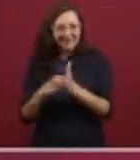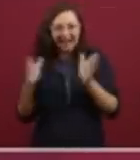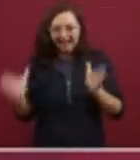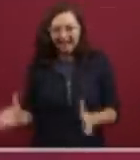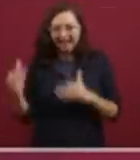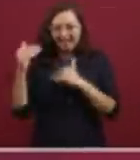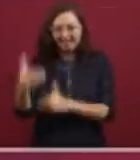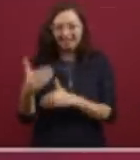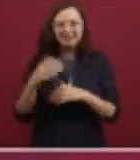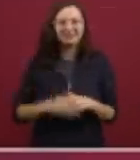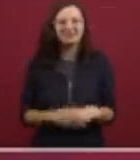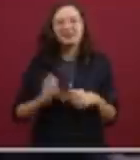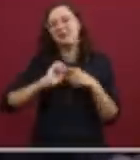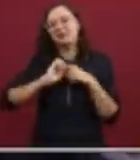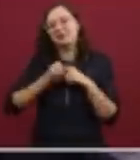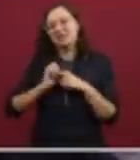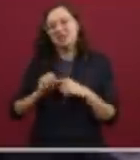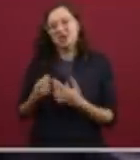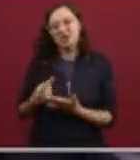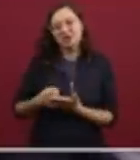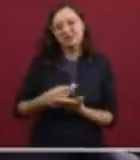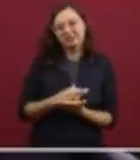Repartían frijol con gorgojo